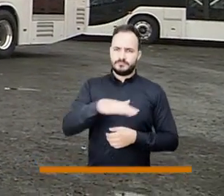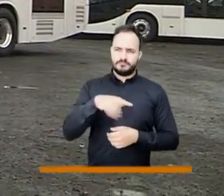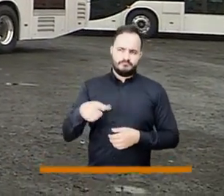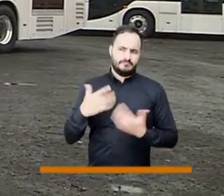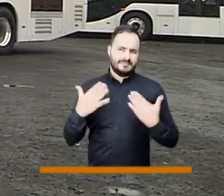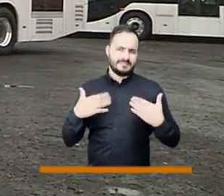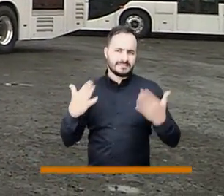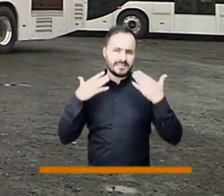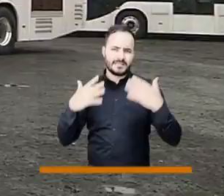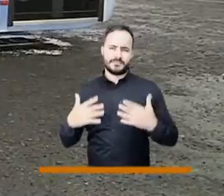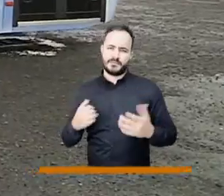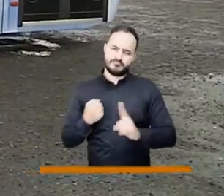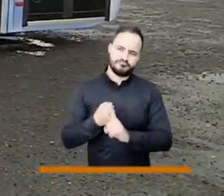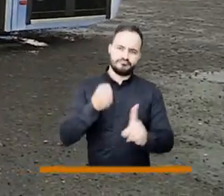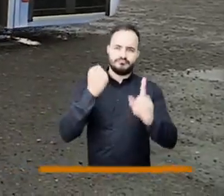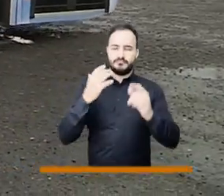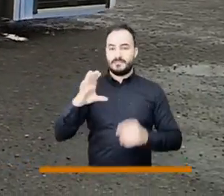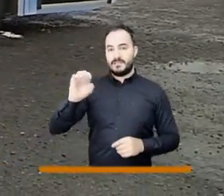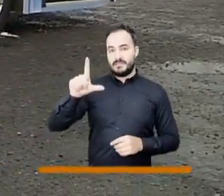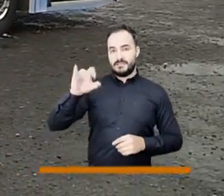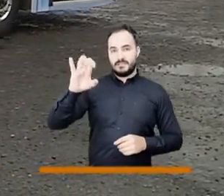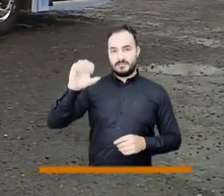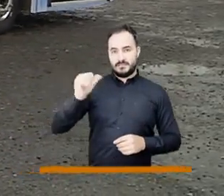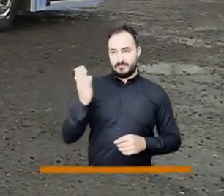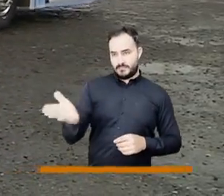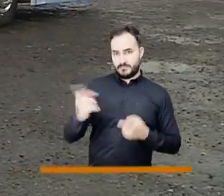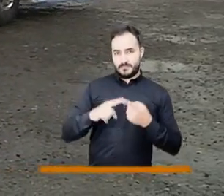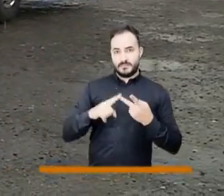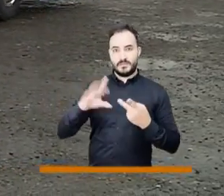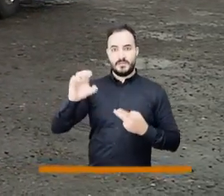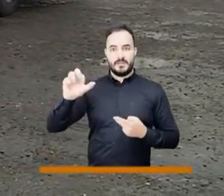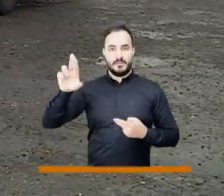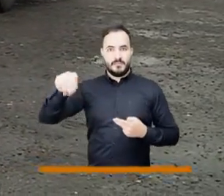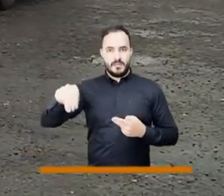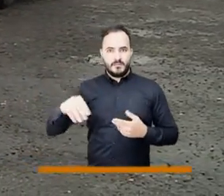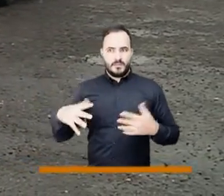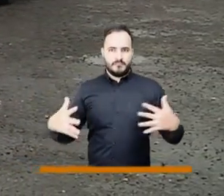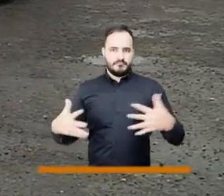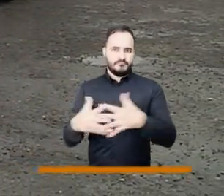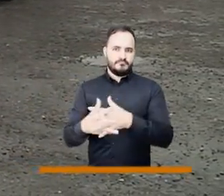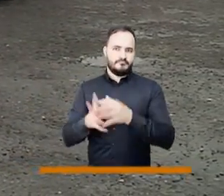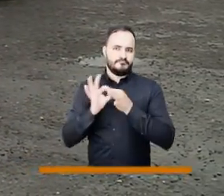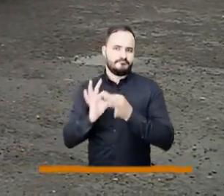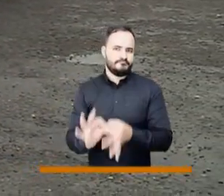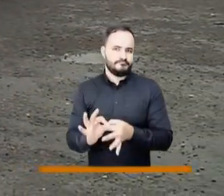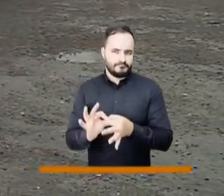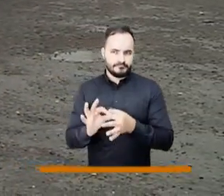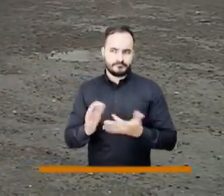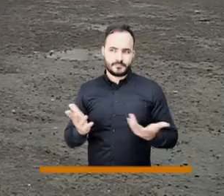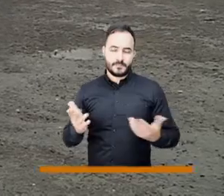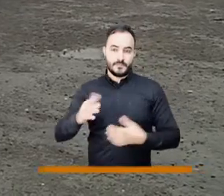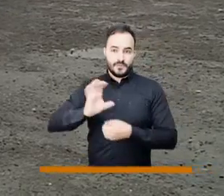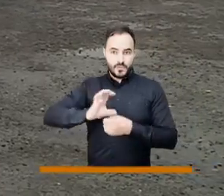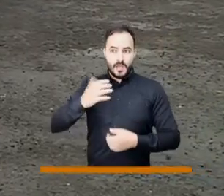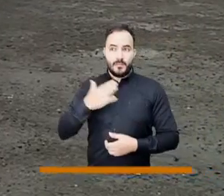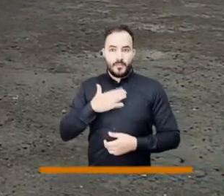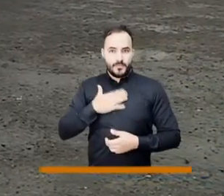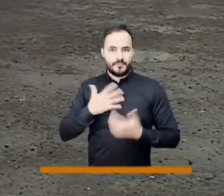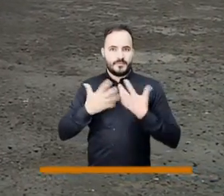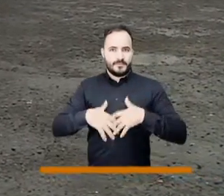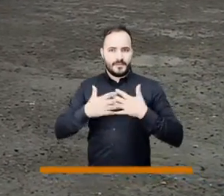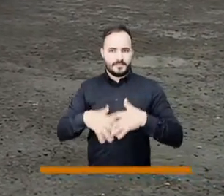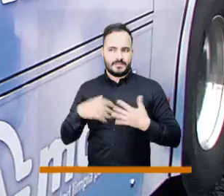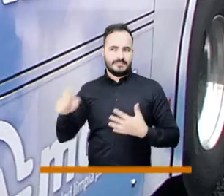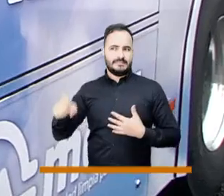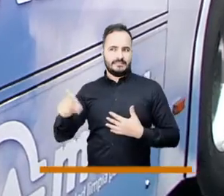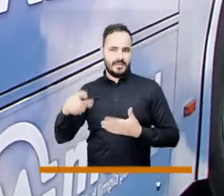actores importantísimos que pueden ayudar a jalonar esto: Celsia, por supuesto, y EPM, que EPM, también es la empresa del municipio,